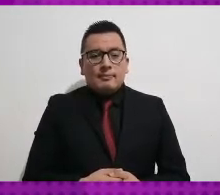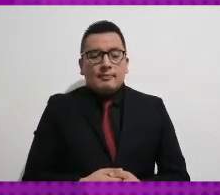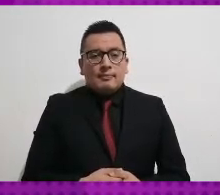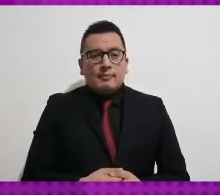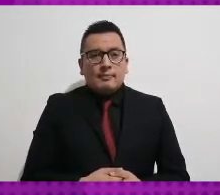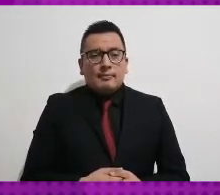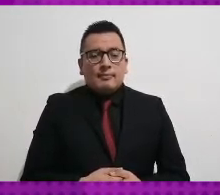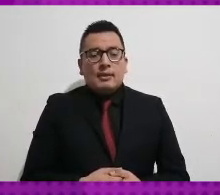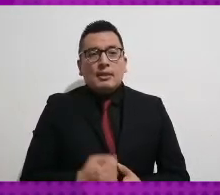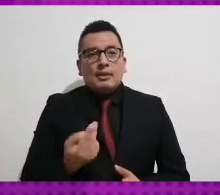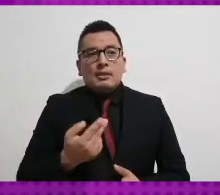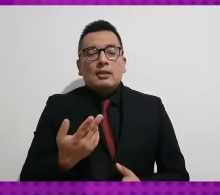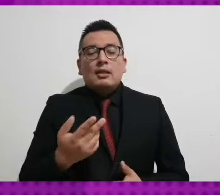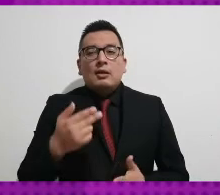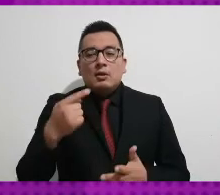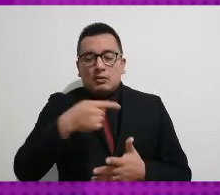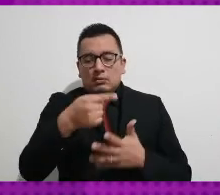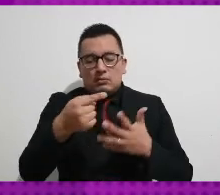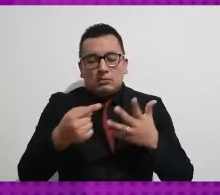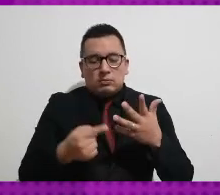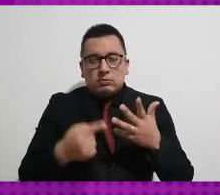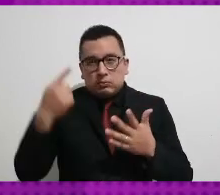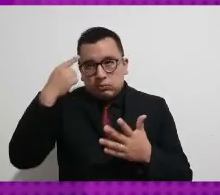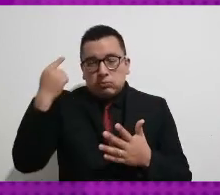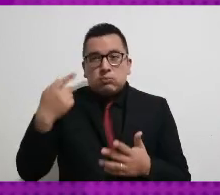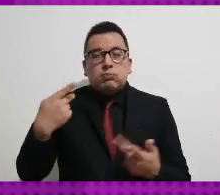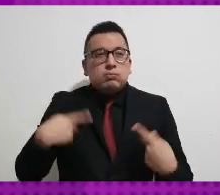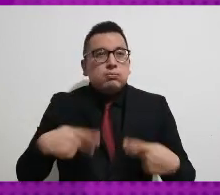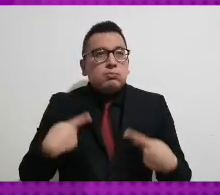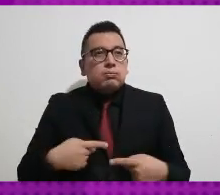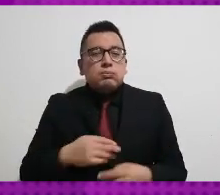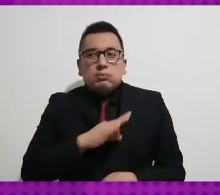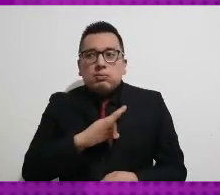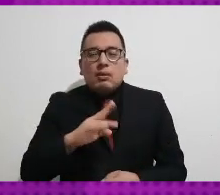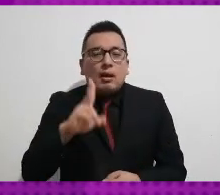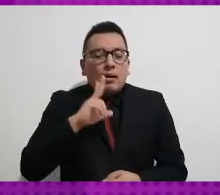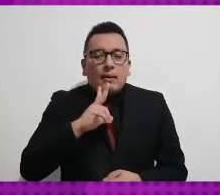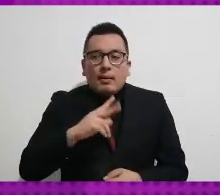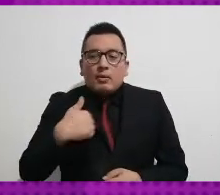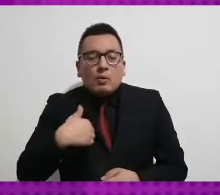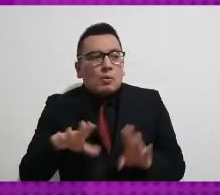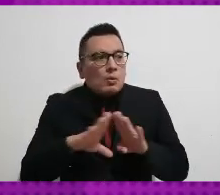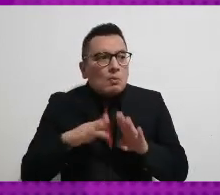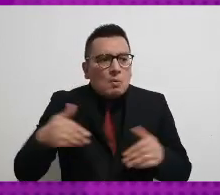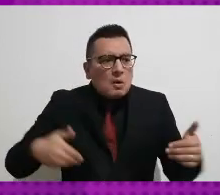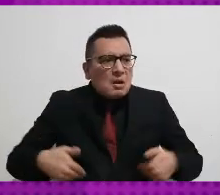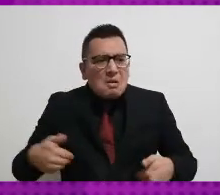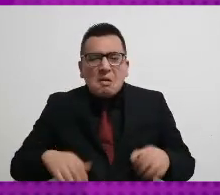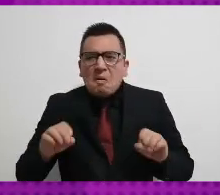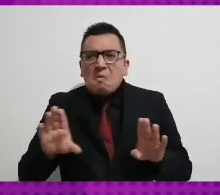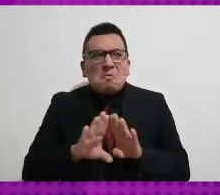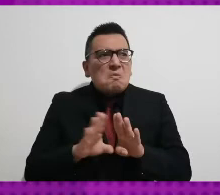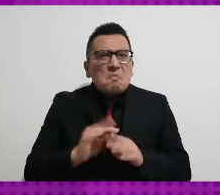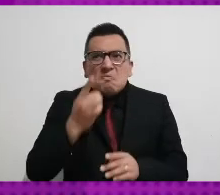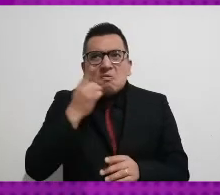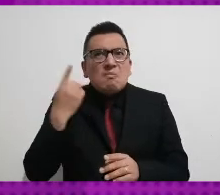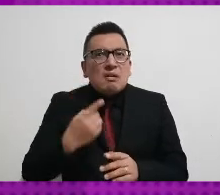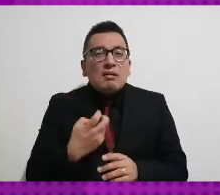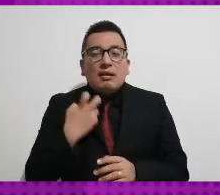con los requisitos al menos indispensables para que la gente tenga conocimiento qué se necesita, cómo puede hacerlo y lo haga de